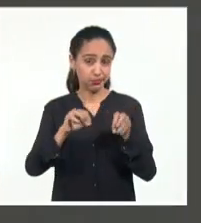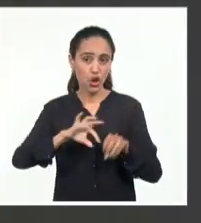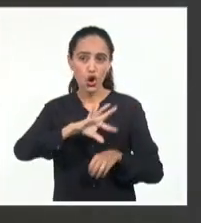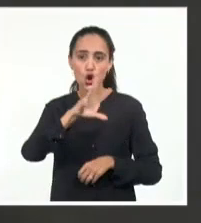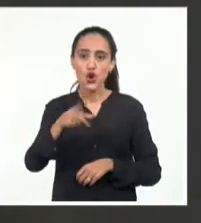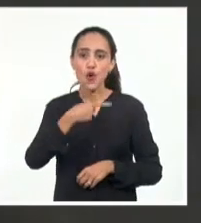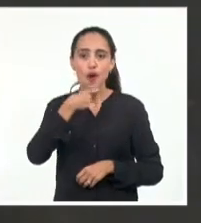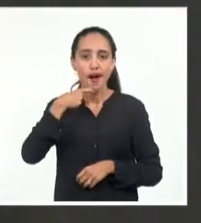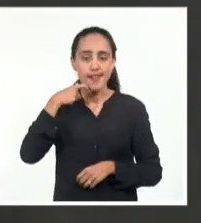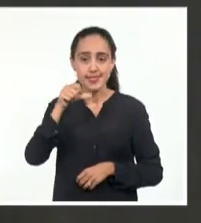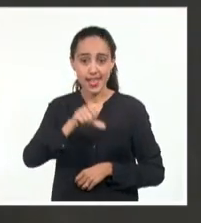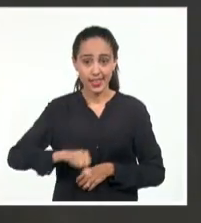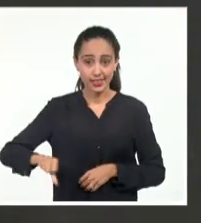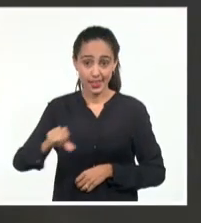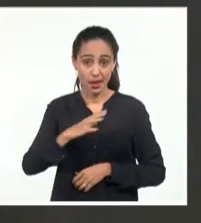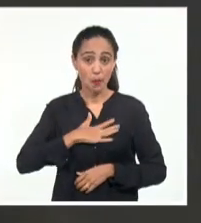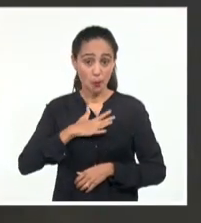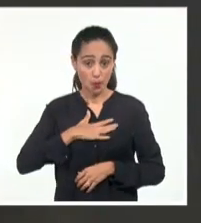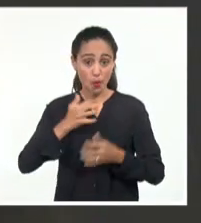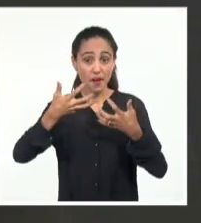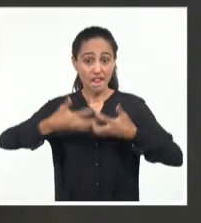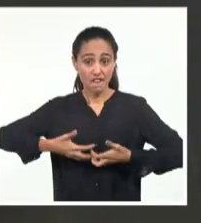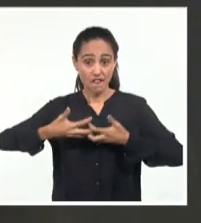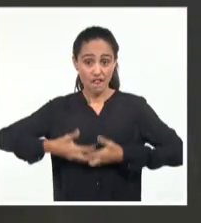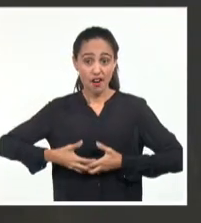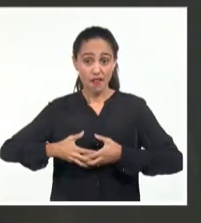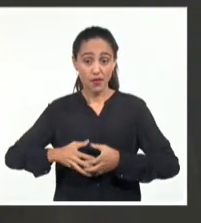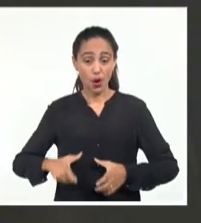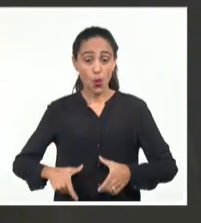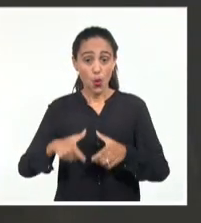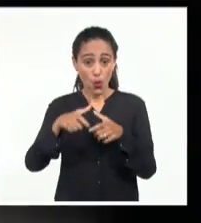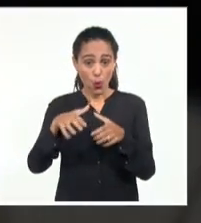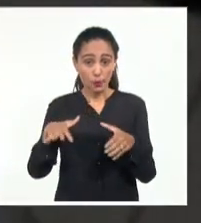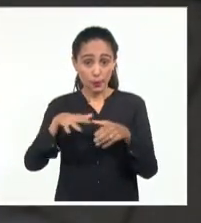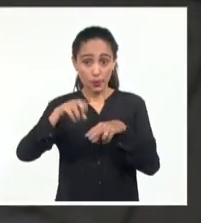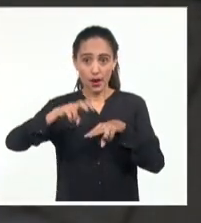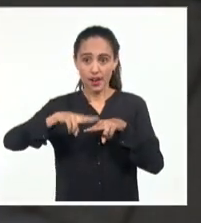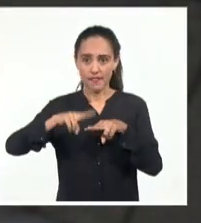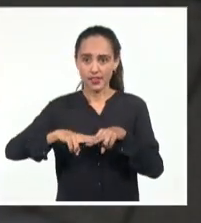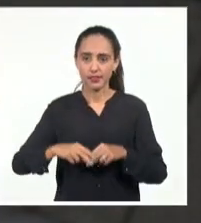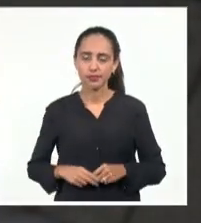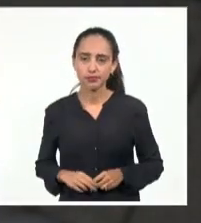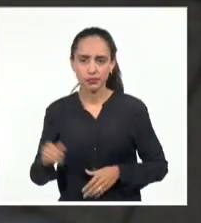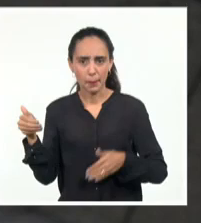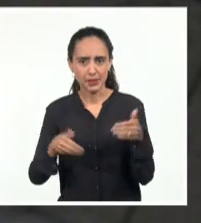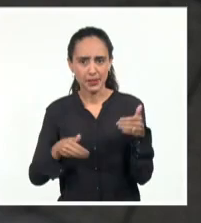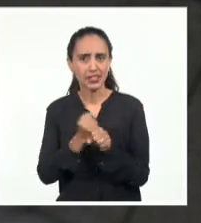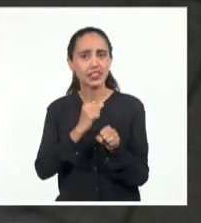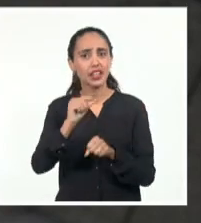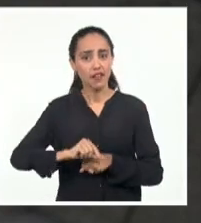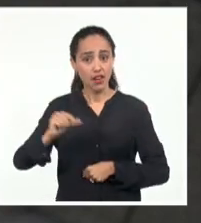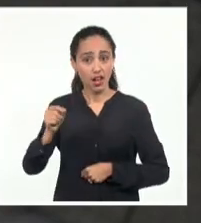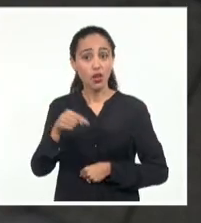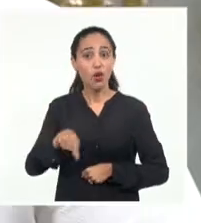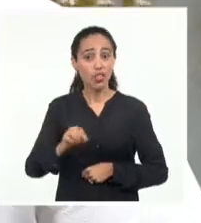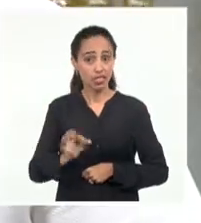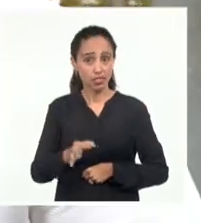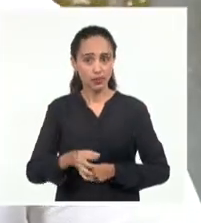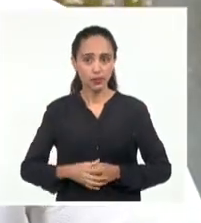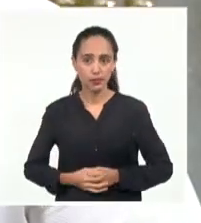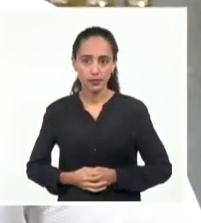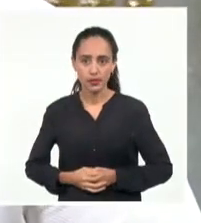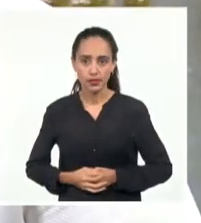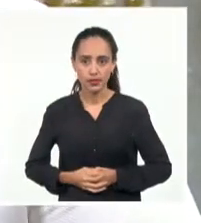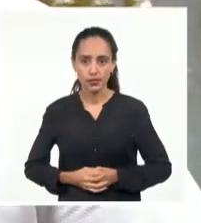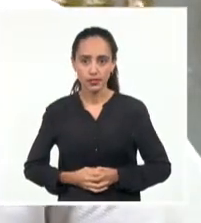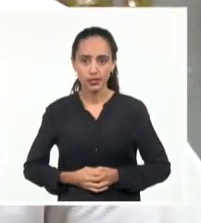de aceite de la propia fábrica que lo envasa en La Habana. Un hecho en el que, según refieren, estuvieron implicados trabajadores de la industria. Hace